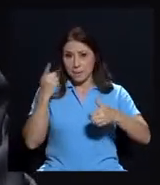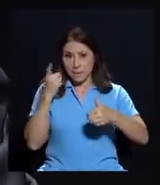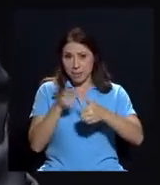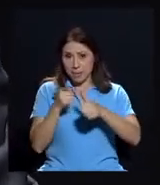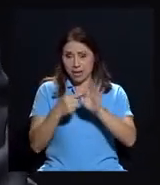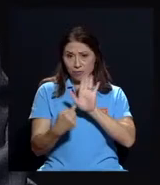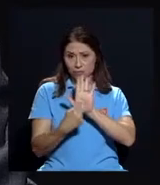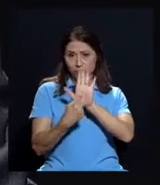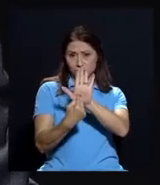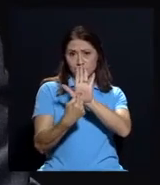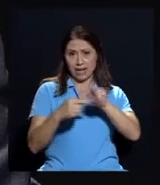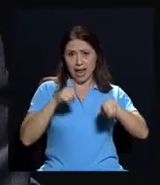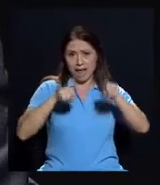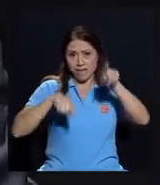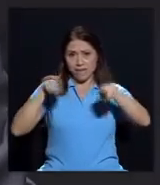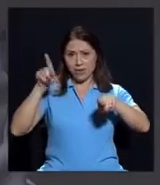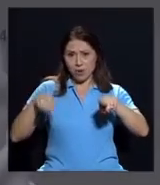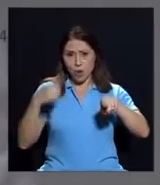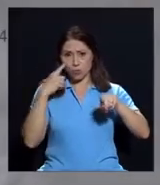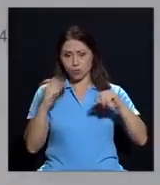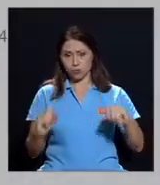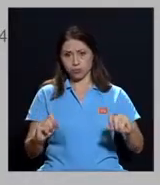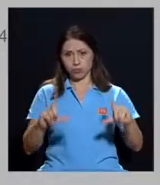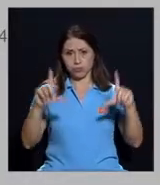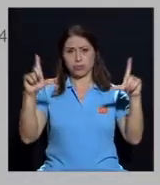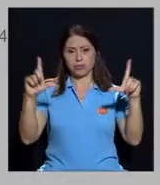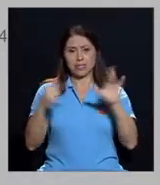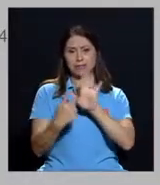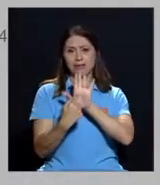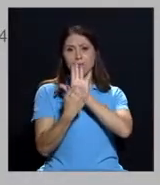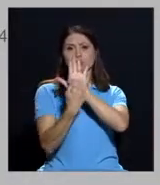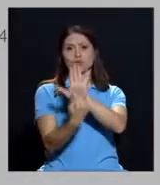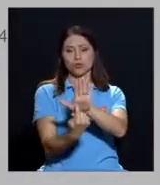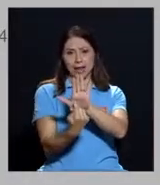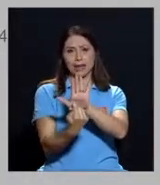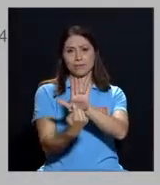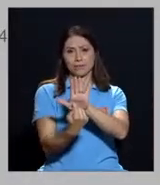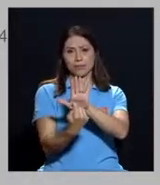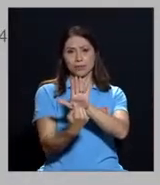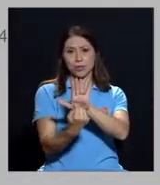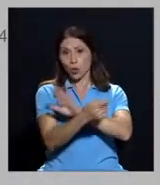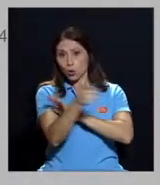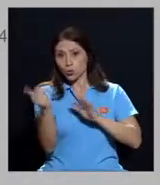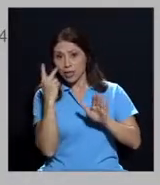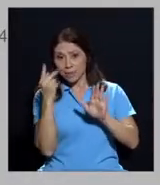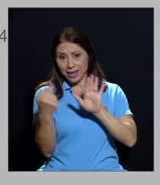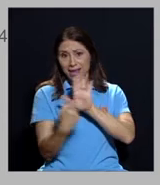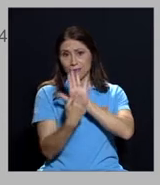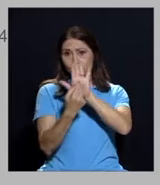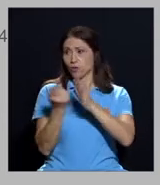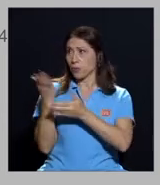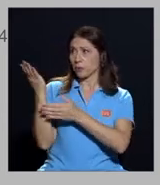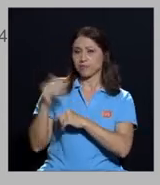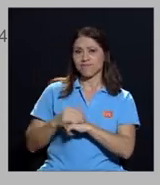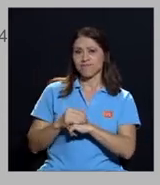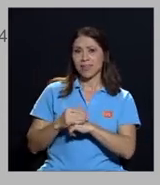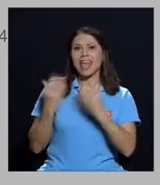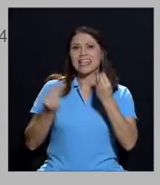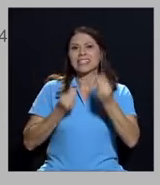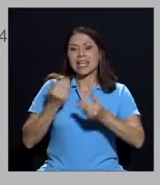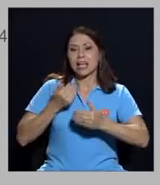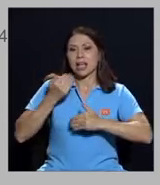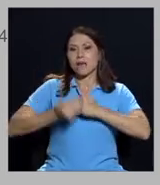pantalla donde se va a mostrar la lo que ustedes ven en pantalla es la evolución de la